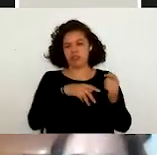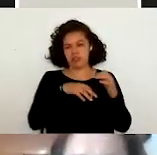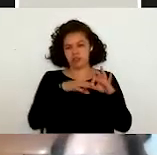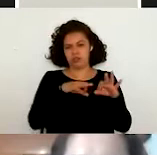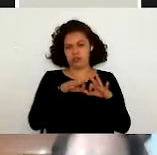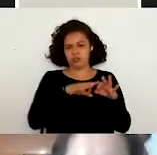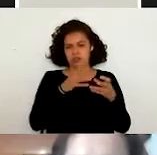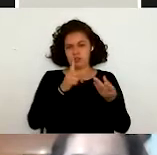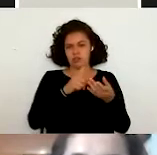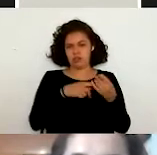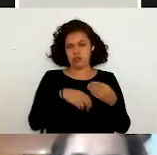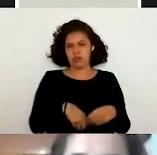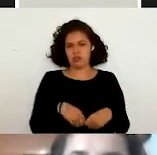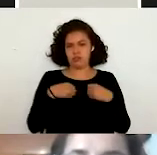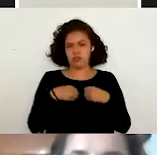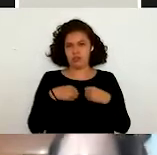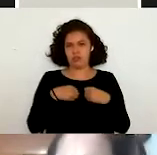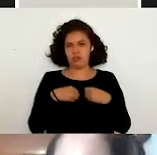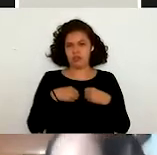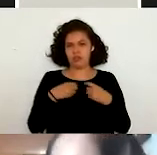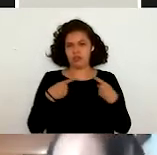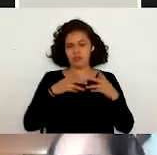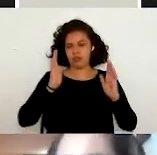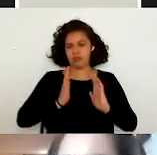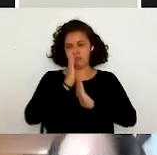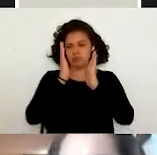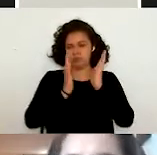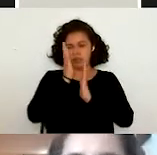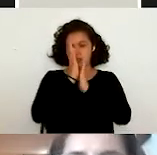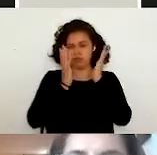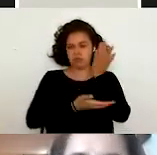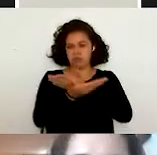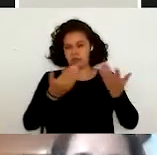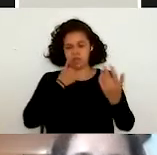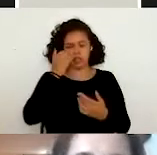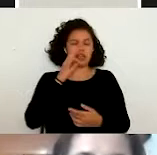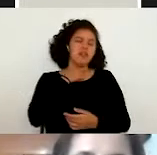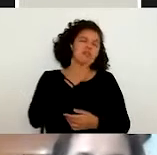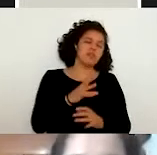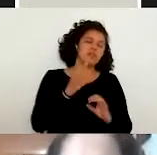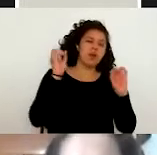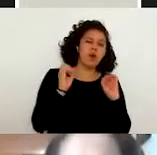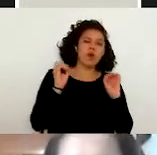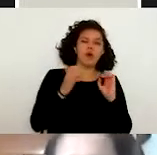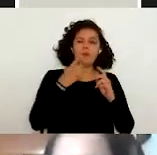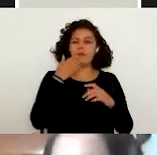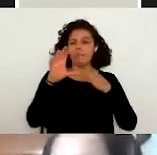¿Alguien desea participar, compartirnos, ya sea por voz o por